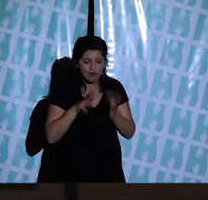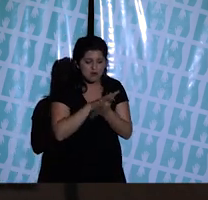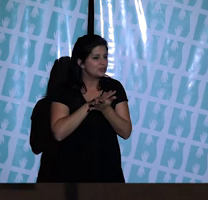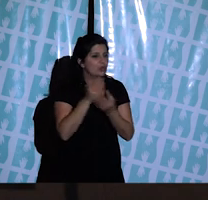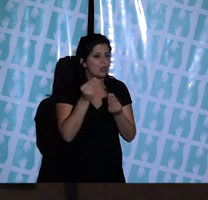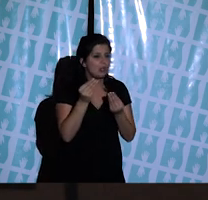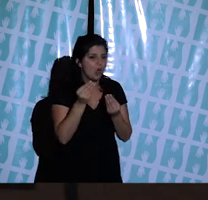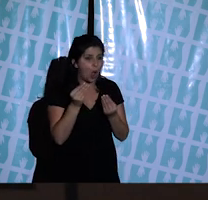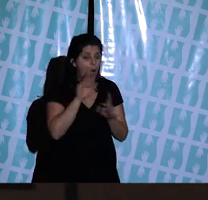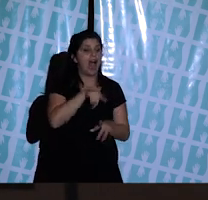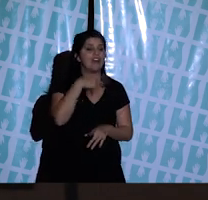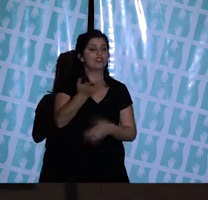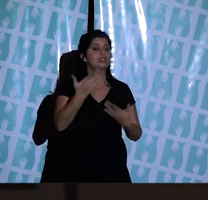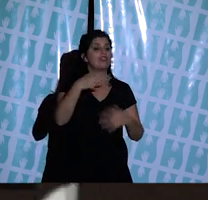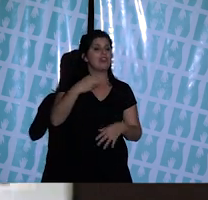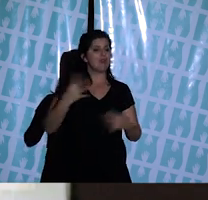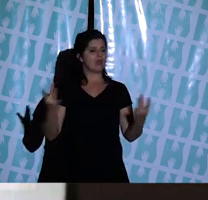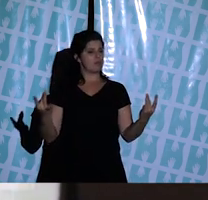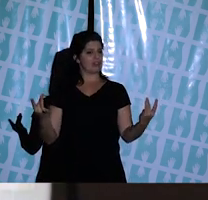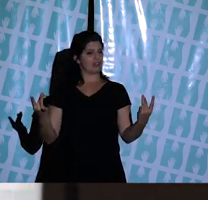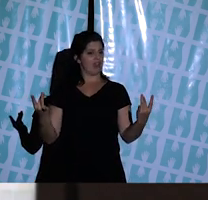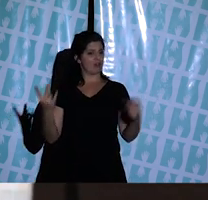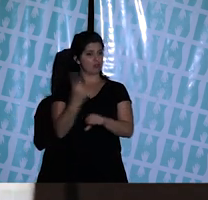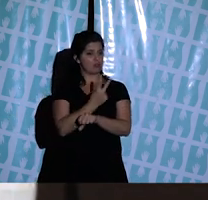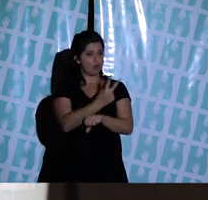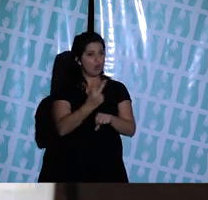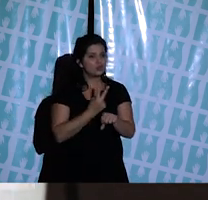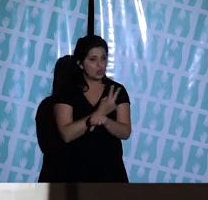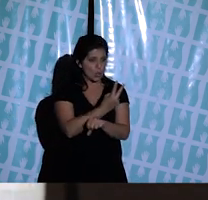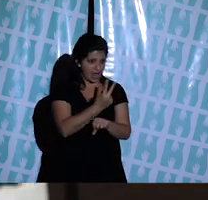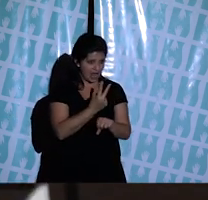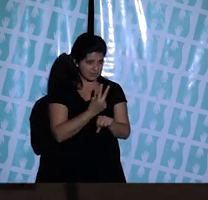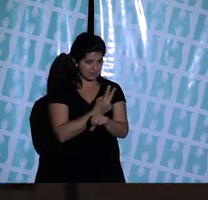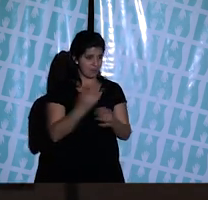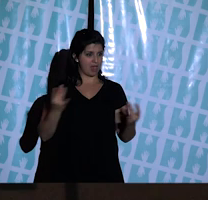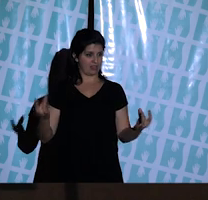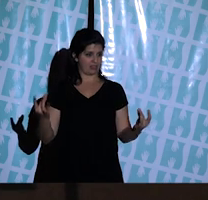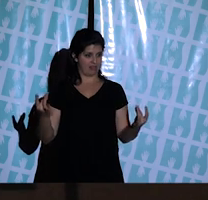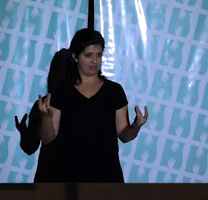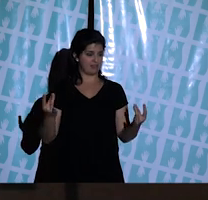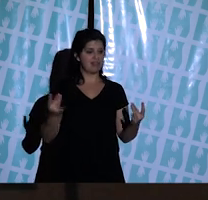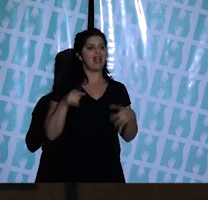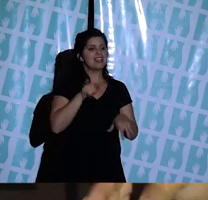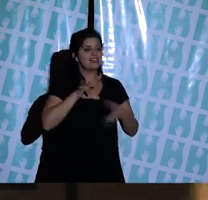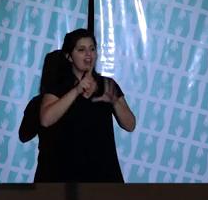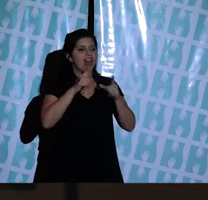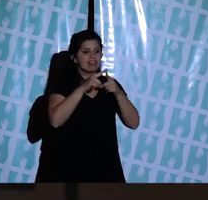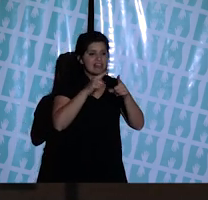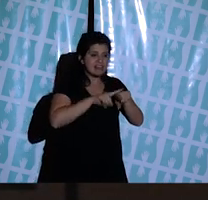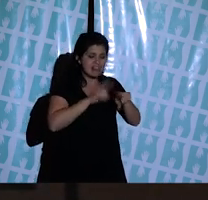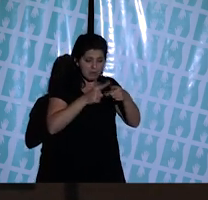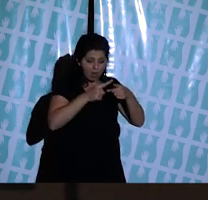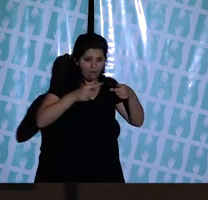ponían a meditar 2 horas, que es lo que dura un poco la curva grossa, de ganas de fumar, y meditar 2 horas, o